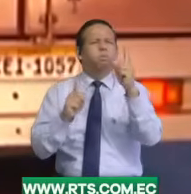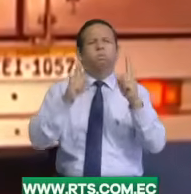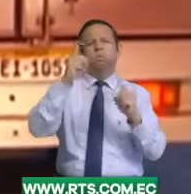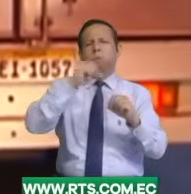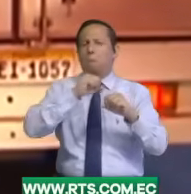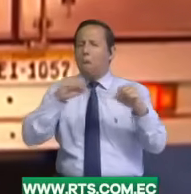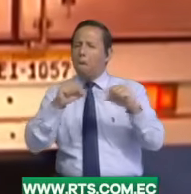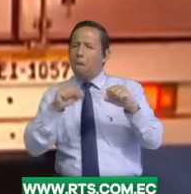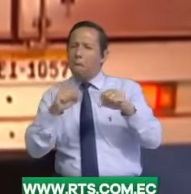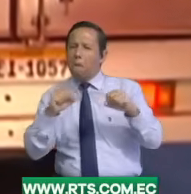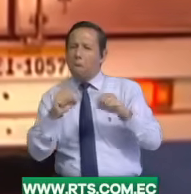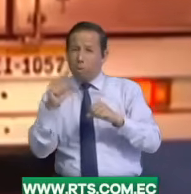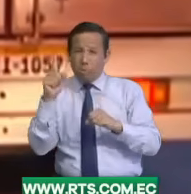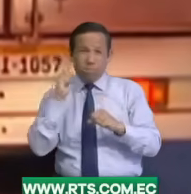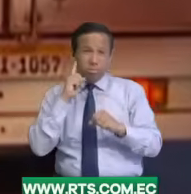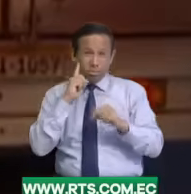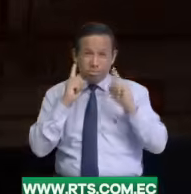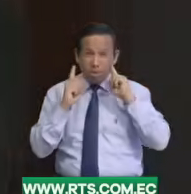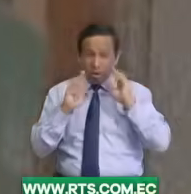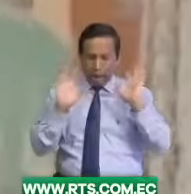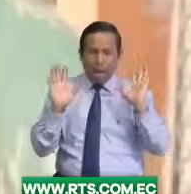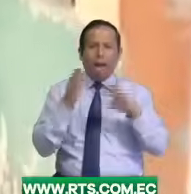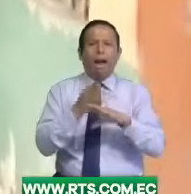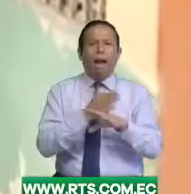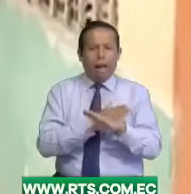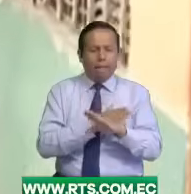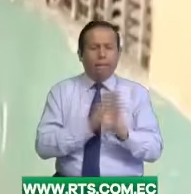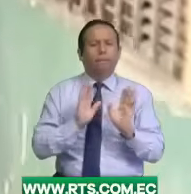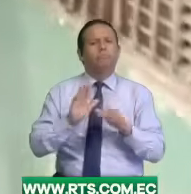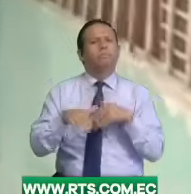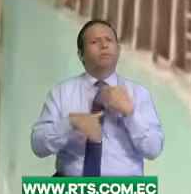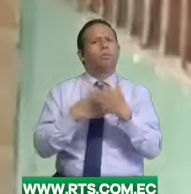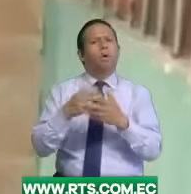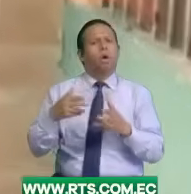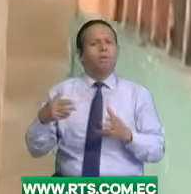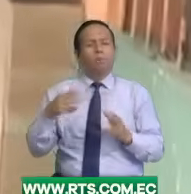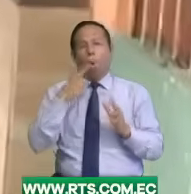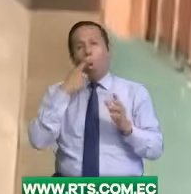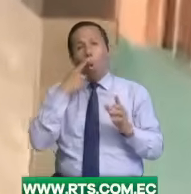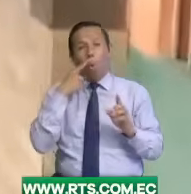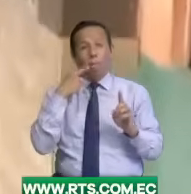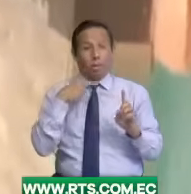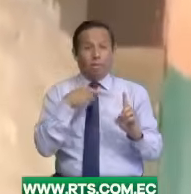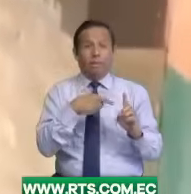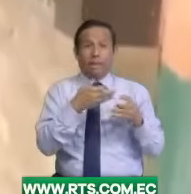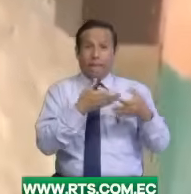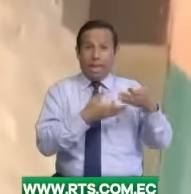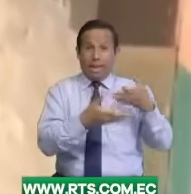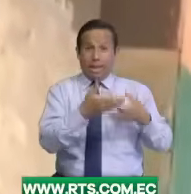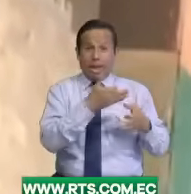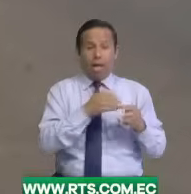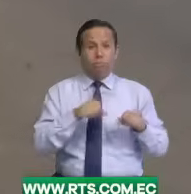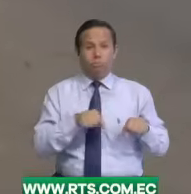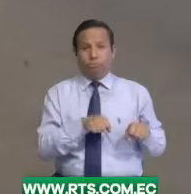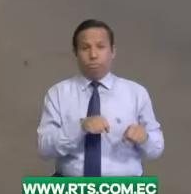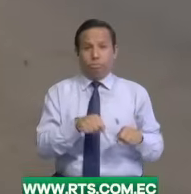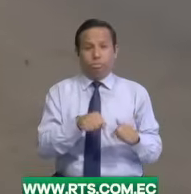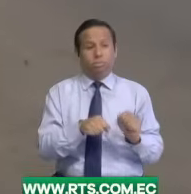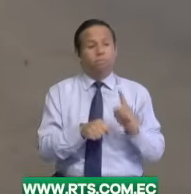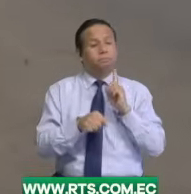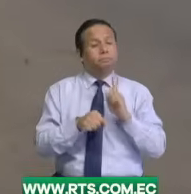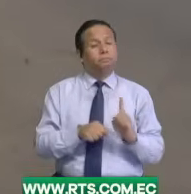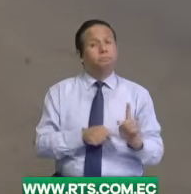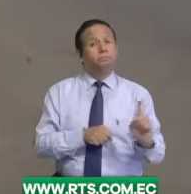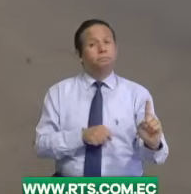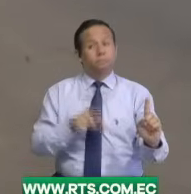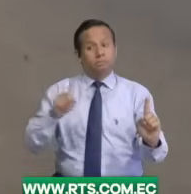muchas cosas antes de que sucediera. Según testigos, estaba en el exterior de una despensa donde se bajó de una motocicleta y ahí lo balearon.